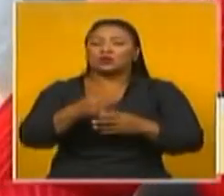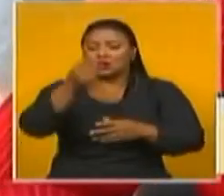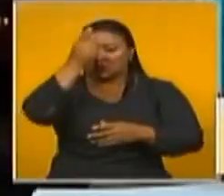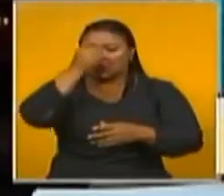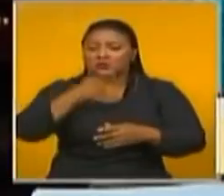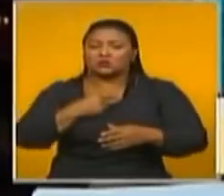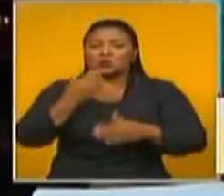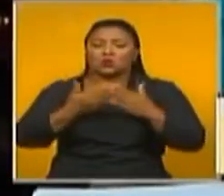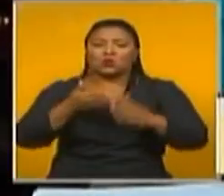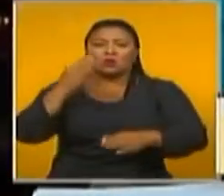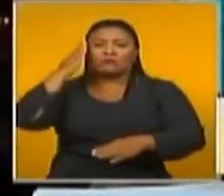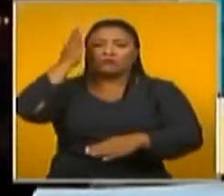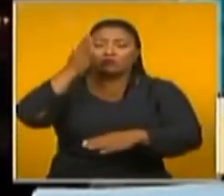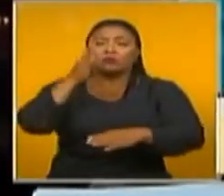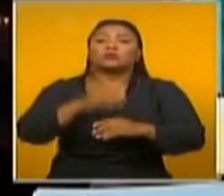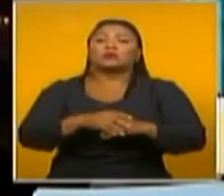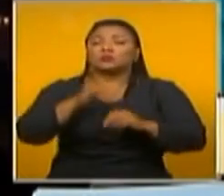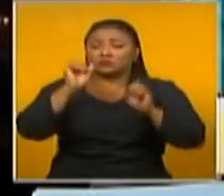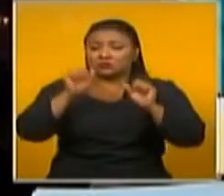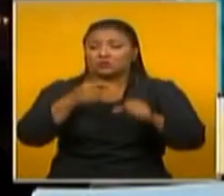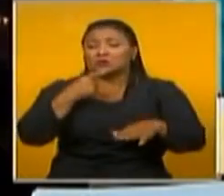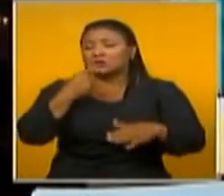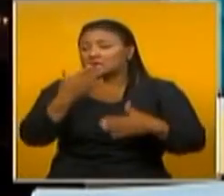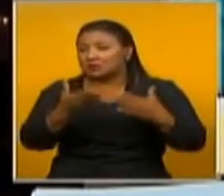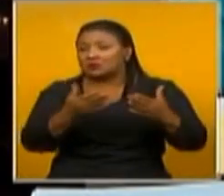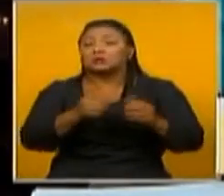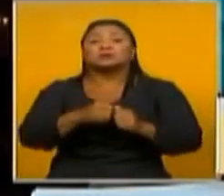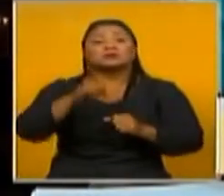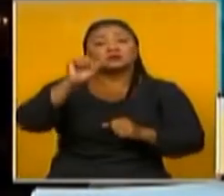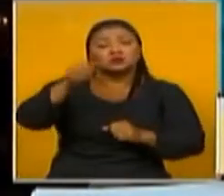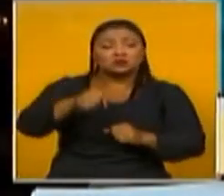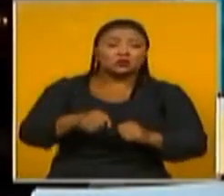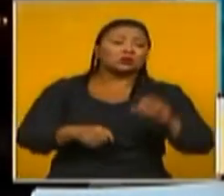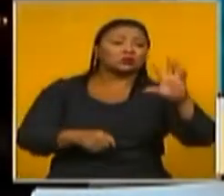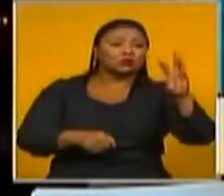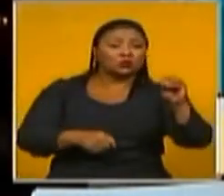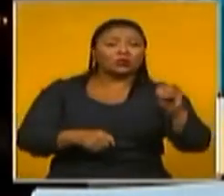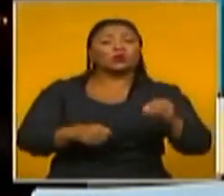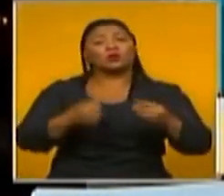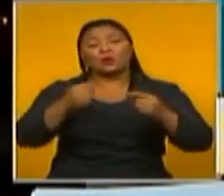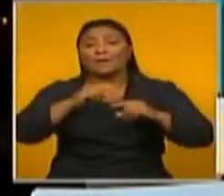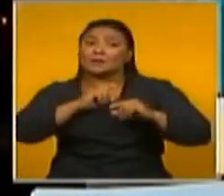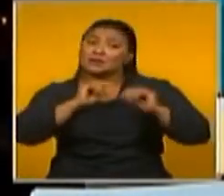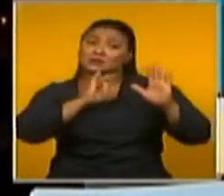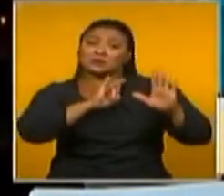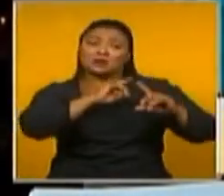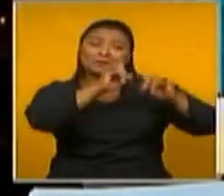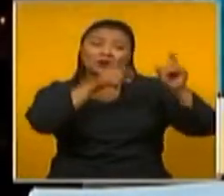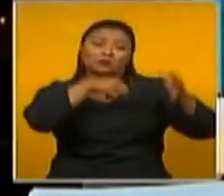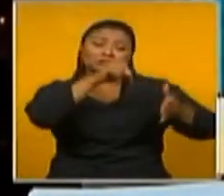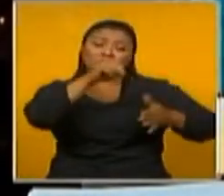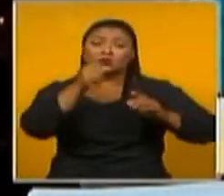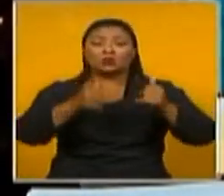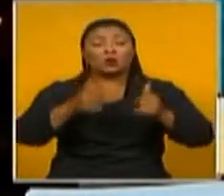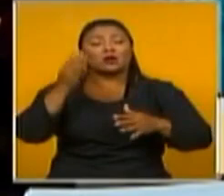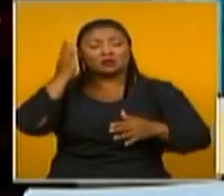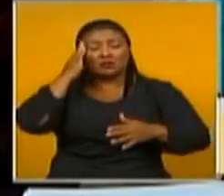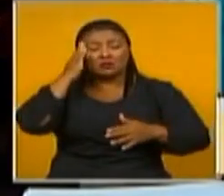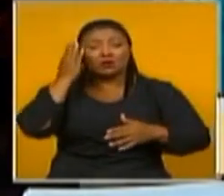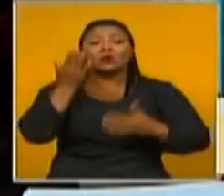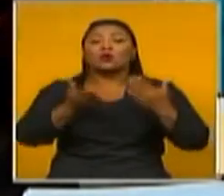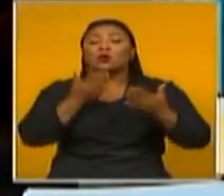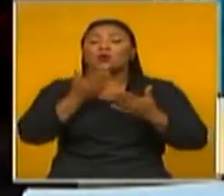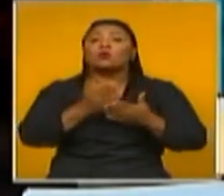propio futuro. Puede decir si es su convicción, el sí, el no, en cada una de las 7 preguntas y que conozca también cuál es la